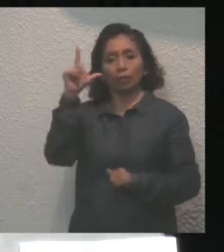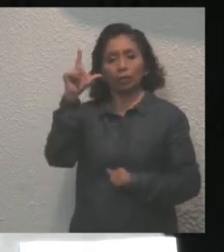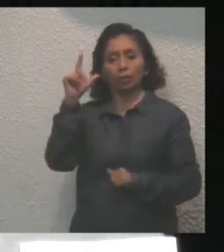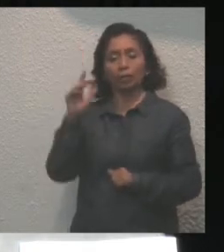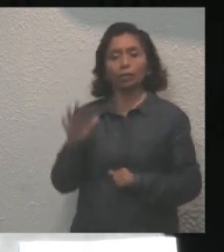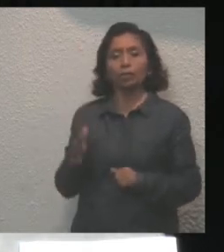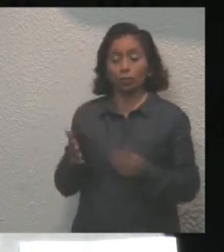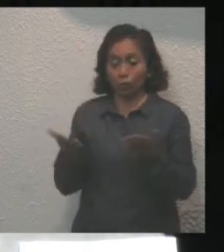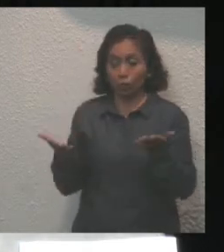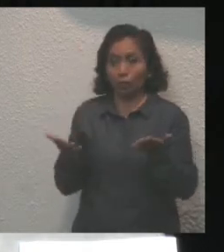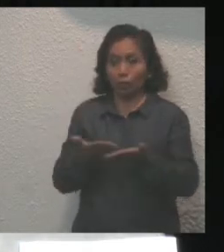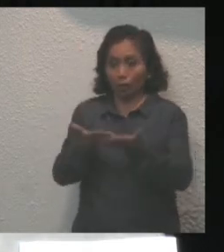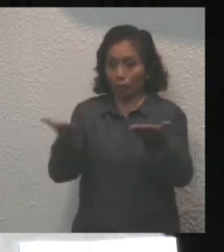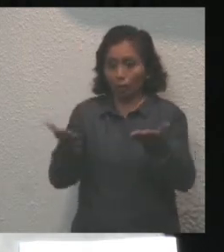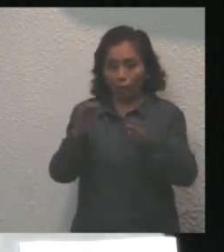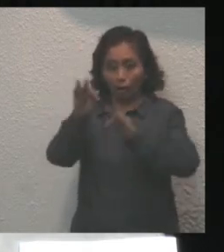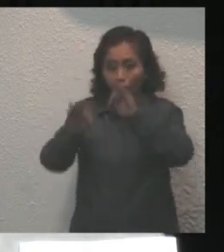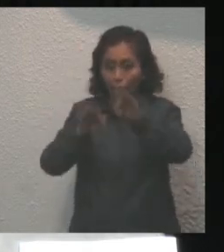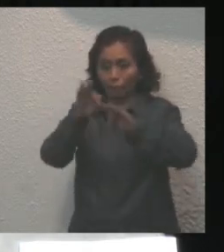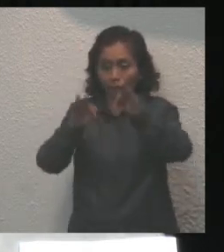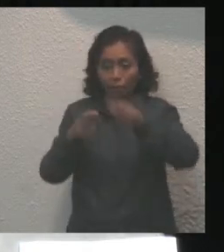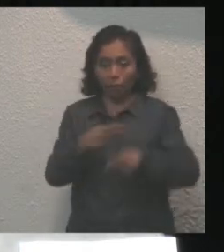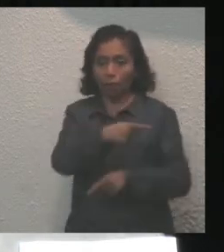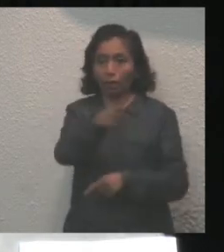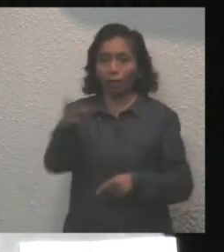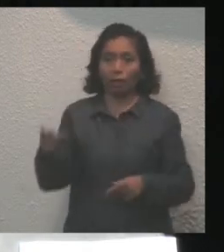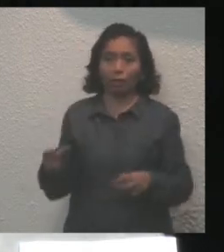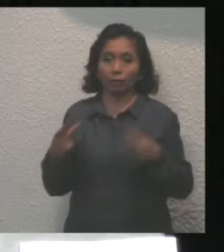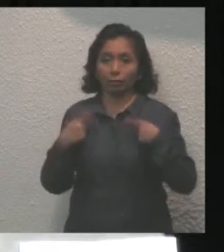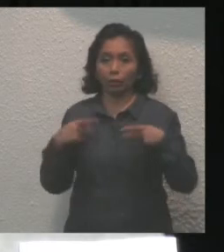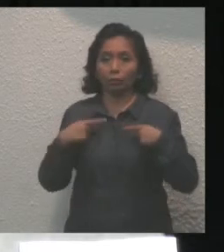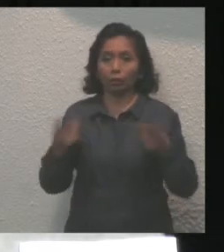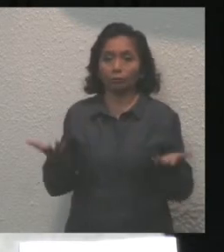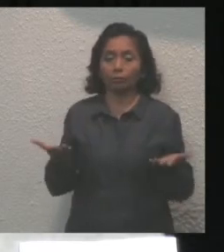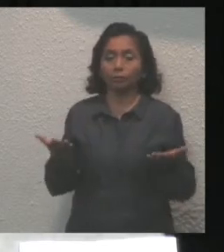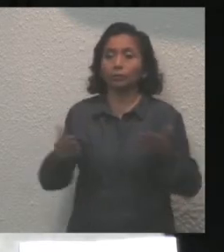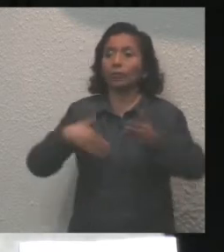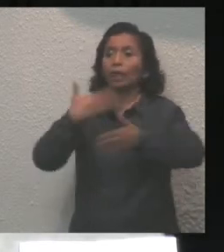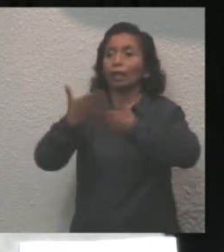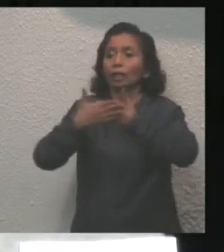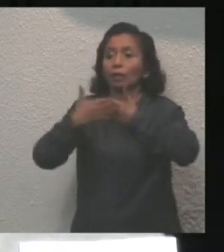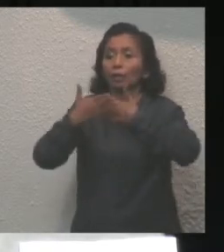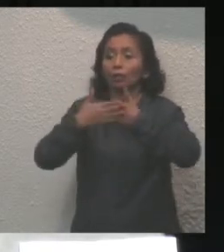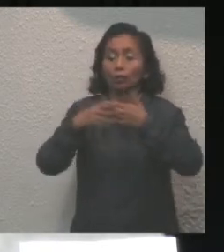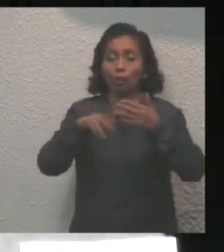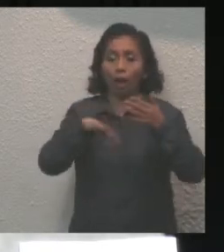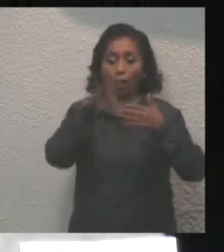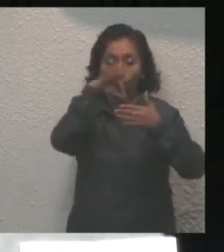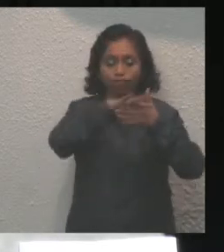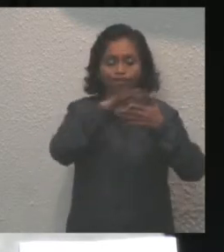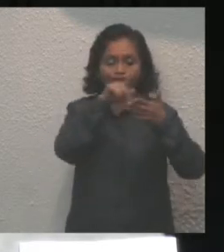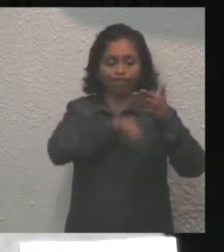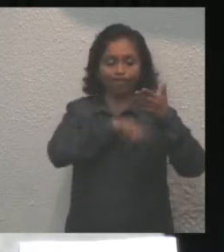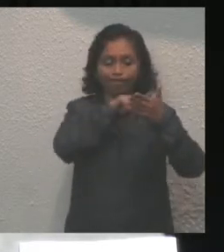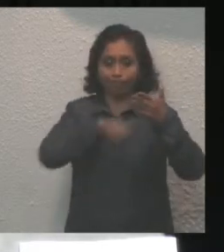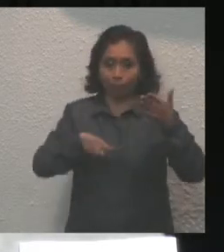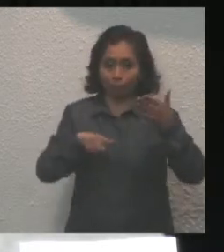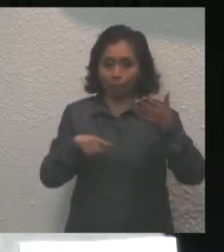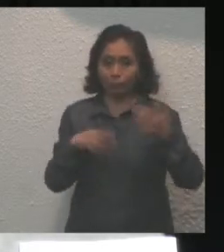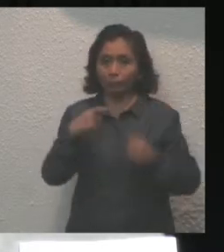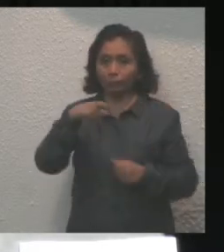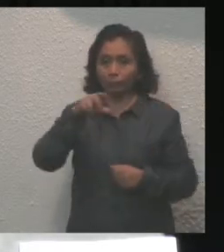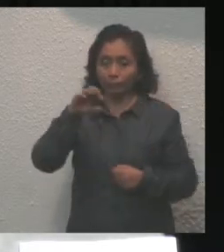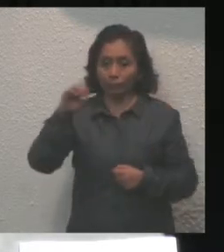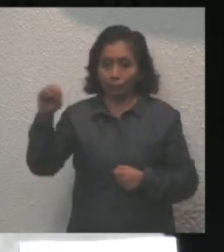poder público sirva a los que más necesitan. Ante la próxima contienda por el poder político de Quintana